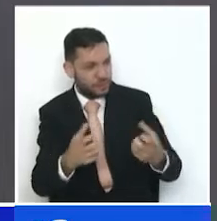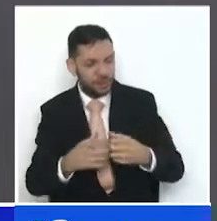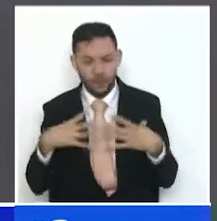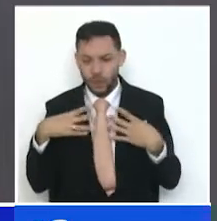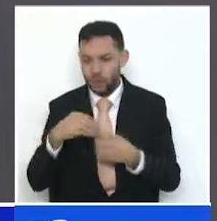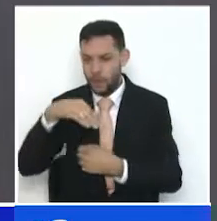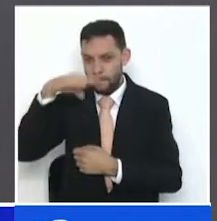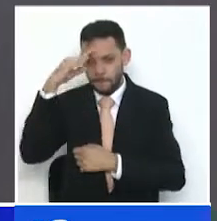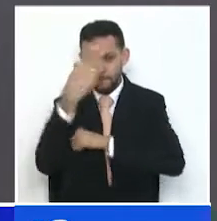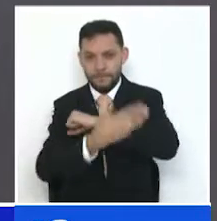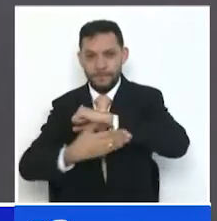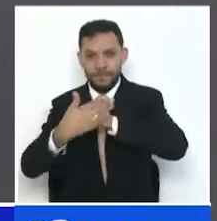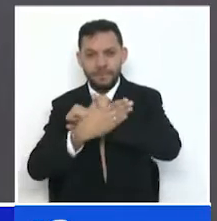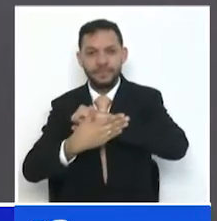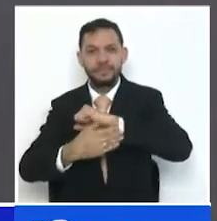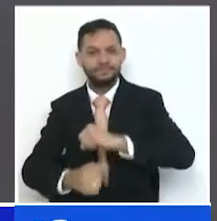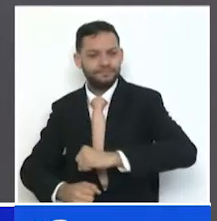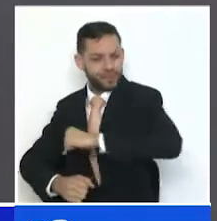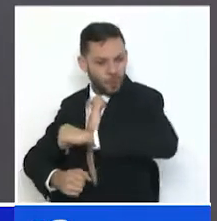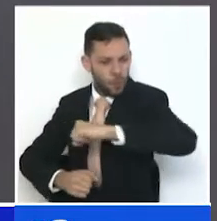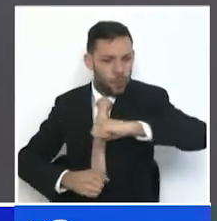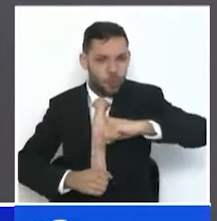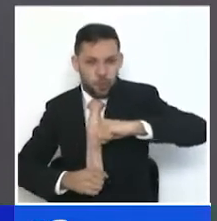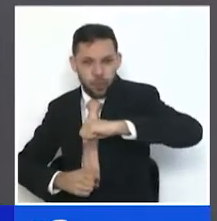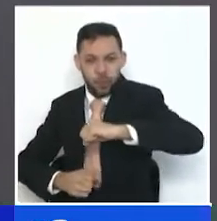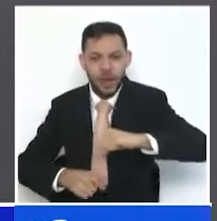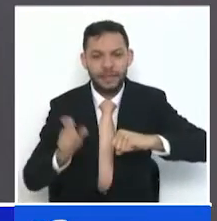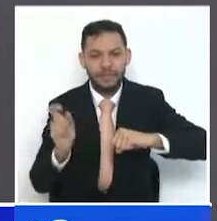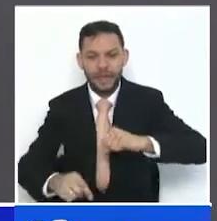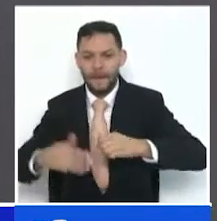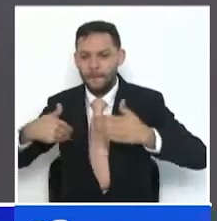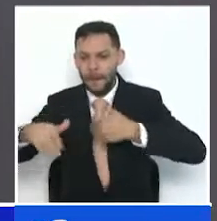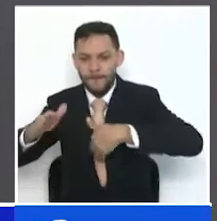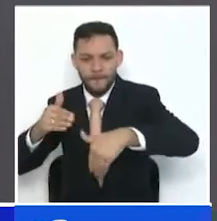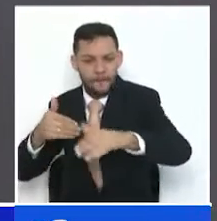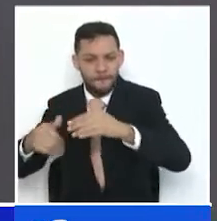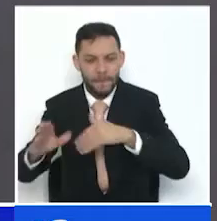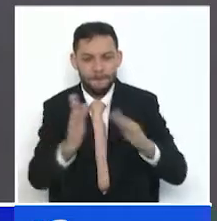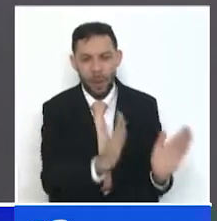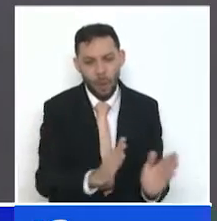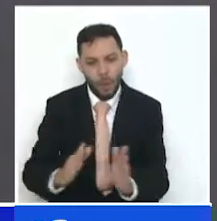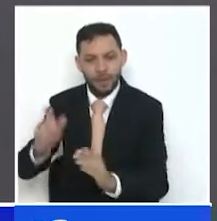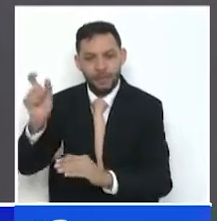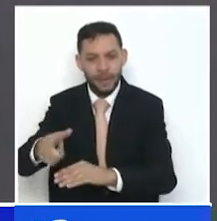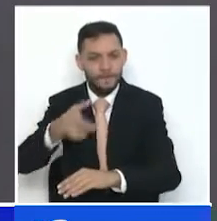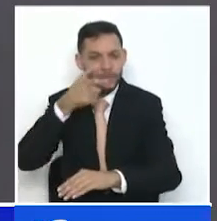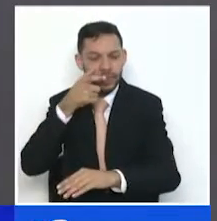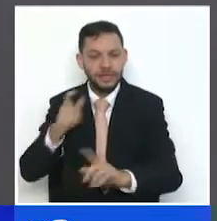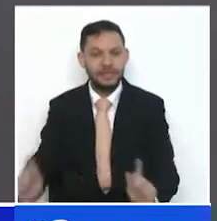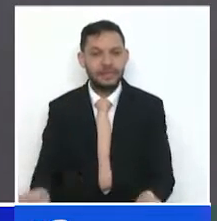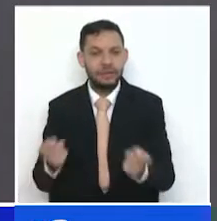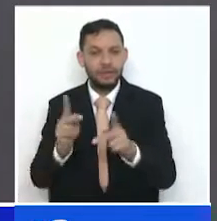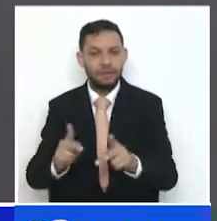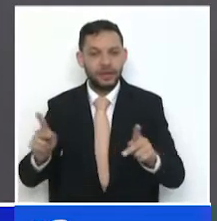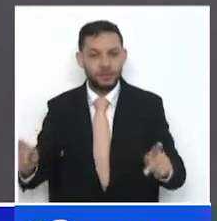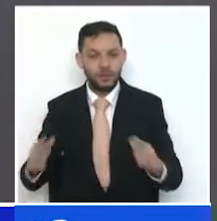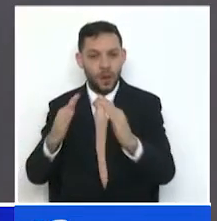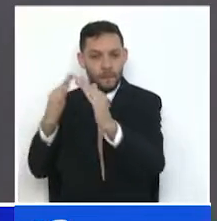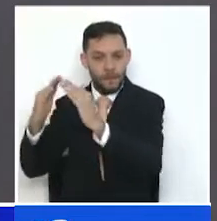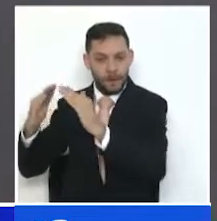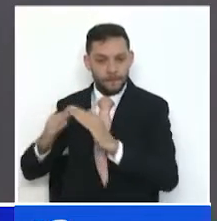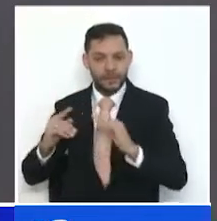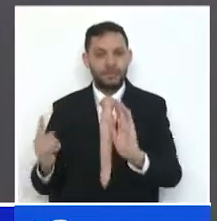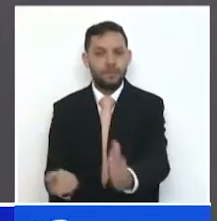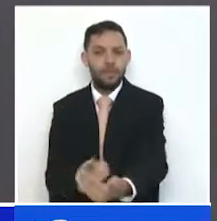del SMAT para restablecer el orden y evitar la afectación a la vida o a la integridad de los ciudadanos del sector o de nuestros